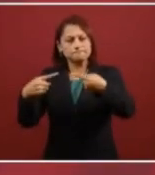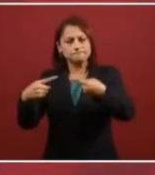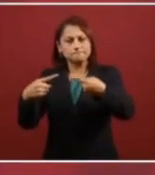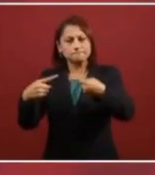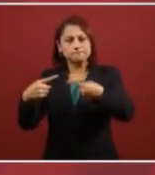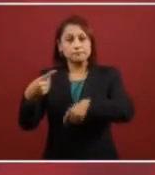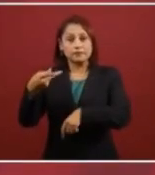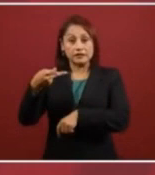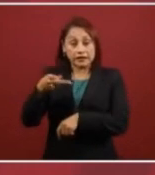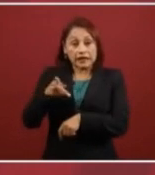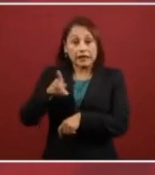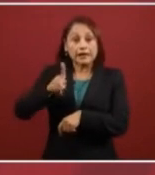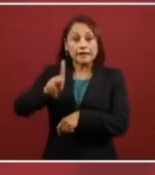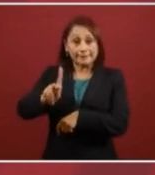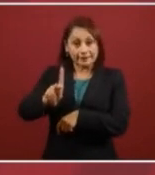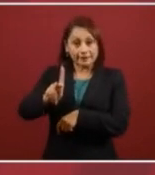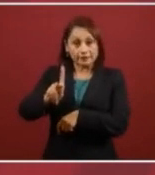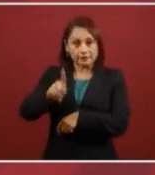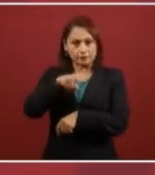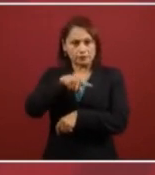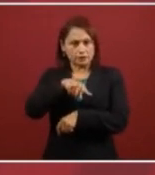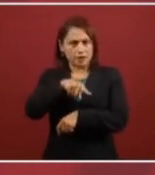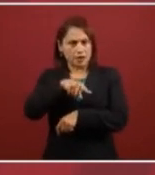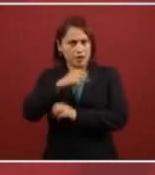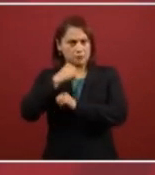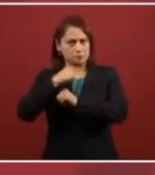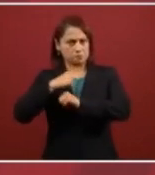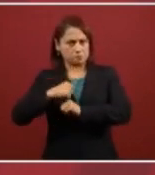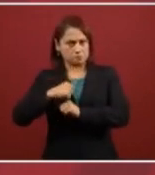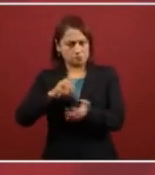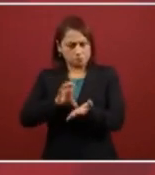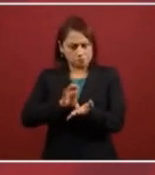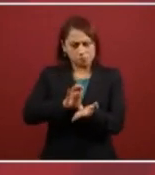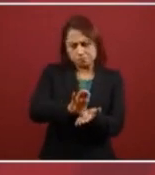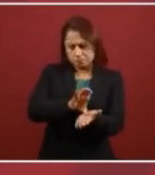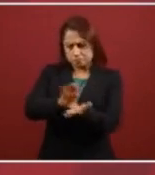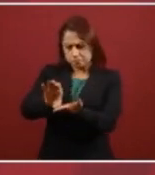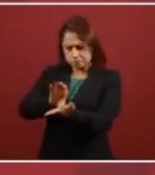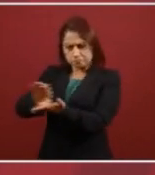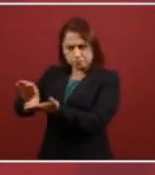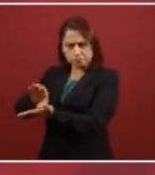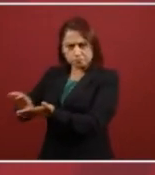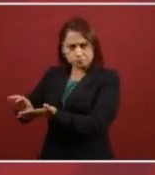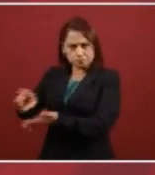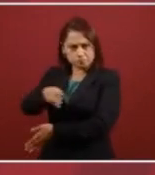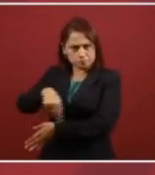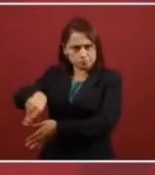dieran créditos to any kind of para credits beneficio de for benefiting